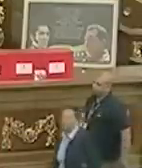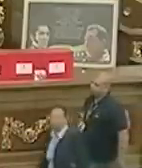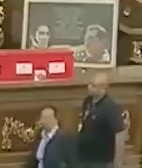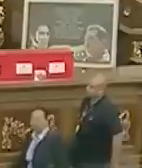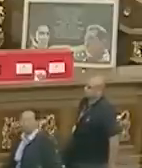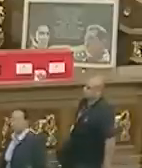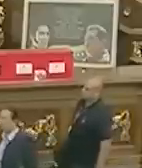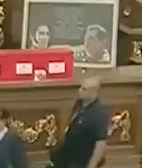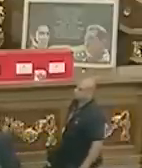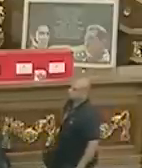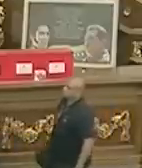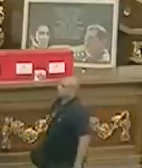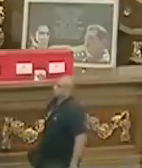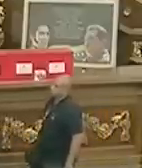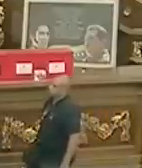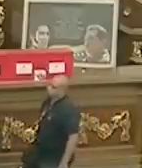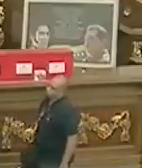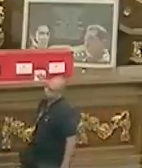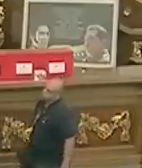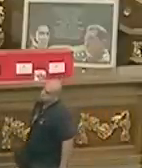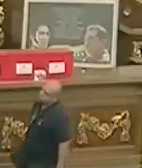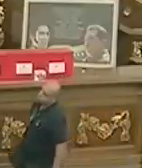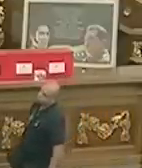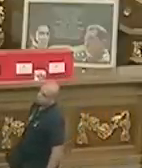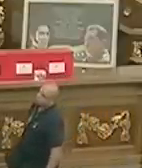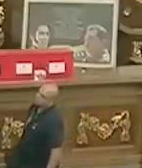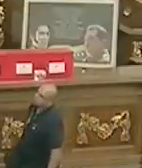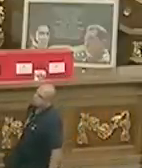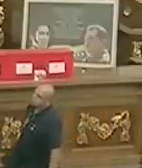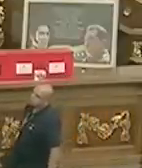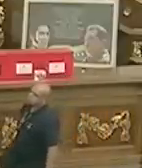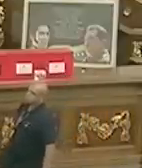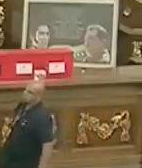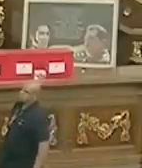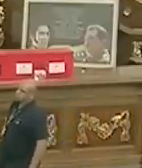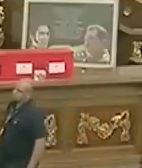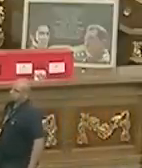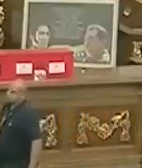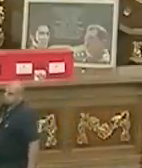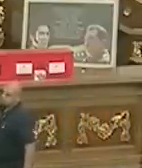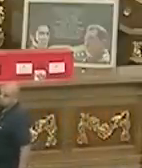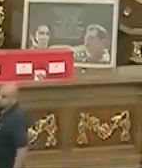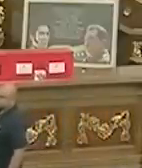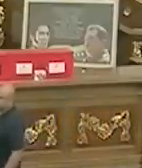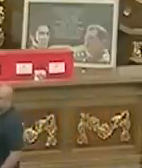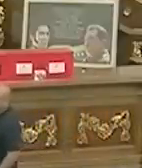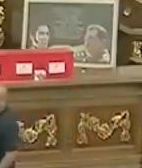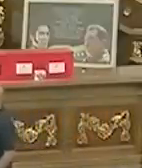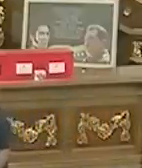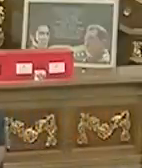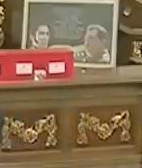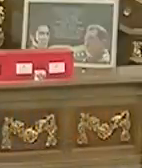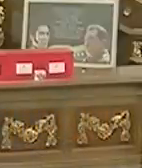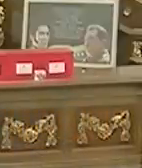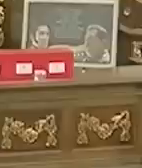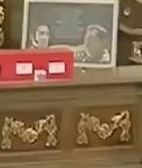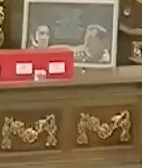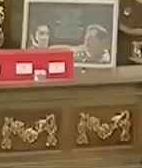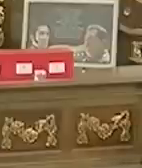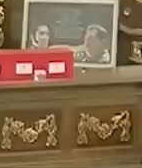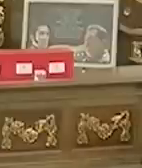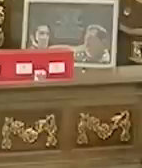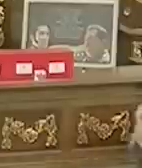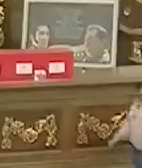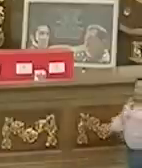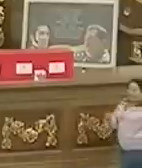de Venezuela ante la República Francesa. También fue aprobado, este punto era presentado por la diputada por el Bloque de la Patria, Vanessa Montero, quien